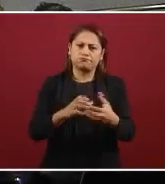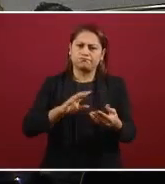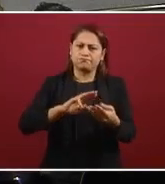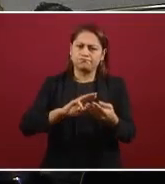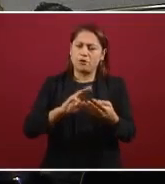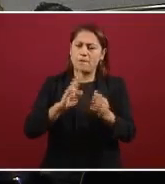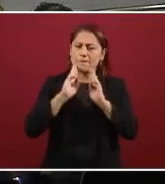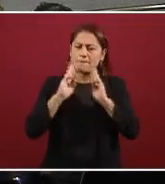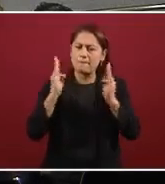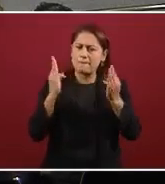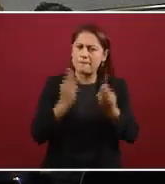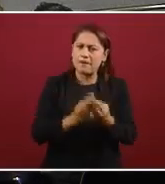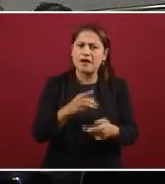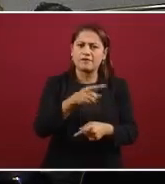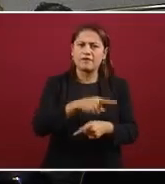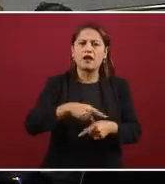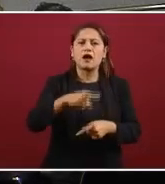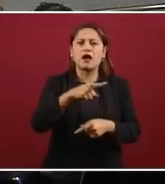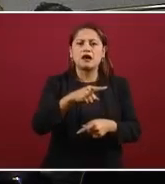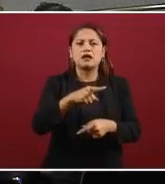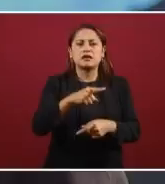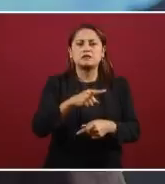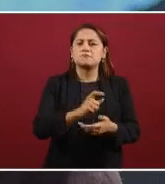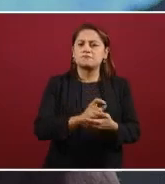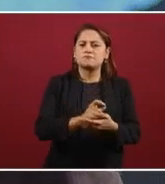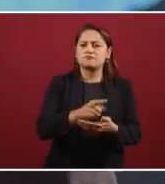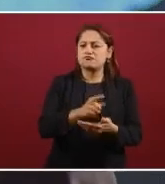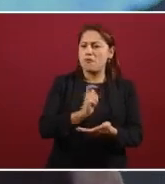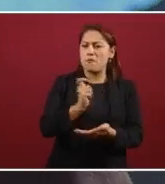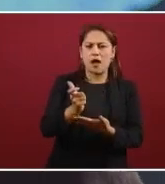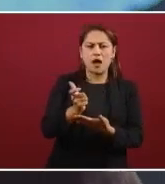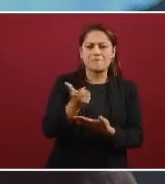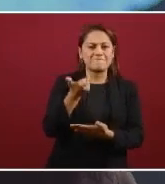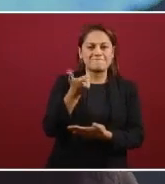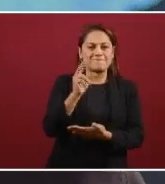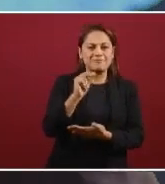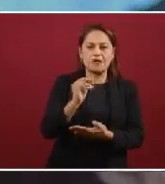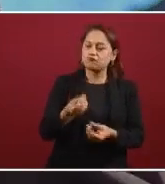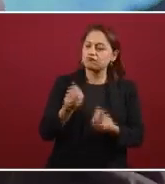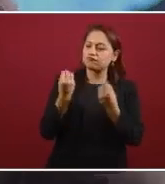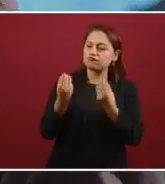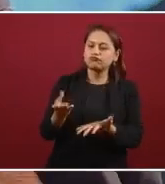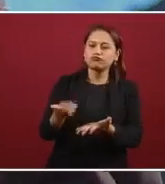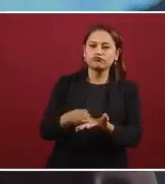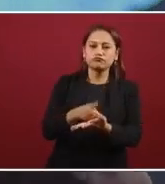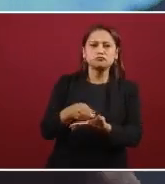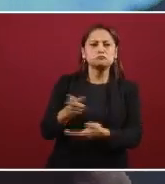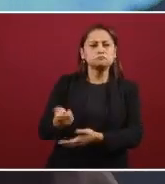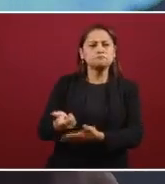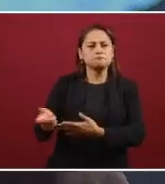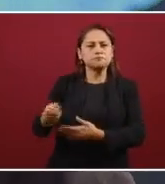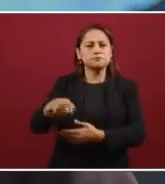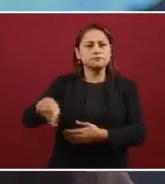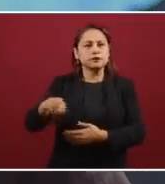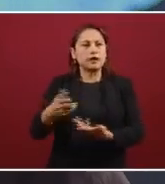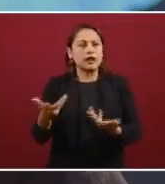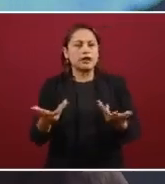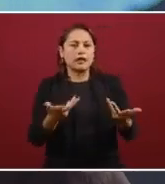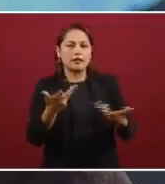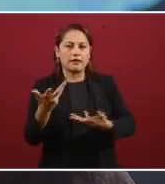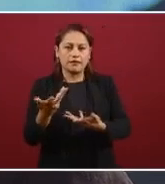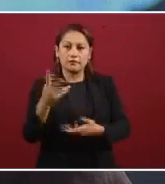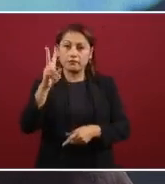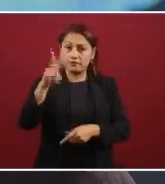sustancias a toda la red criminal de halcones, sicarios, etcétera. Y entonces realmente hay regiones del país